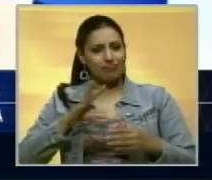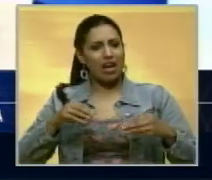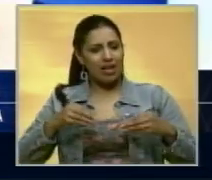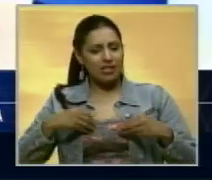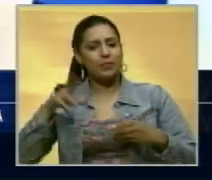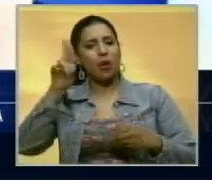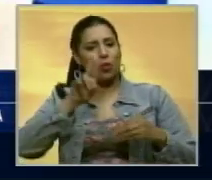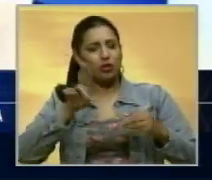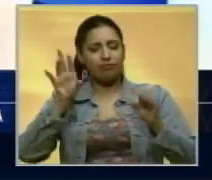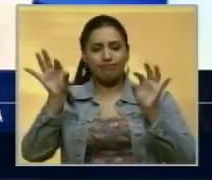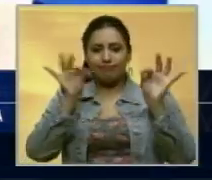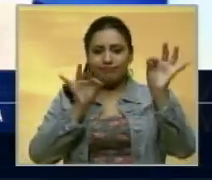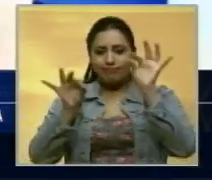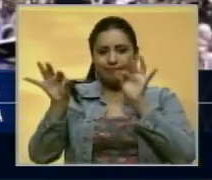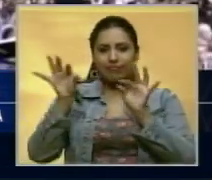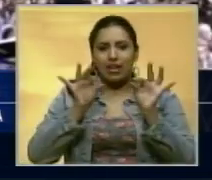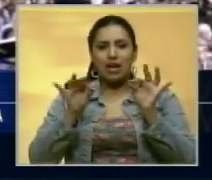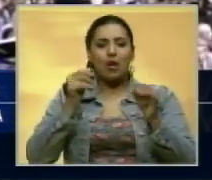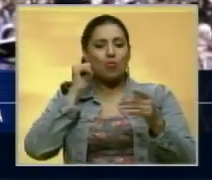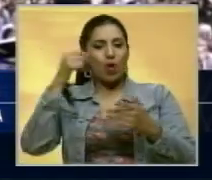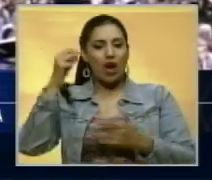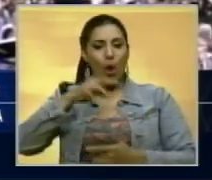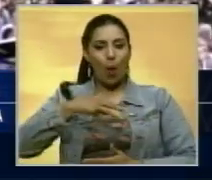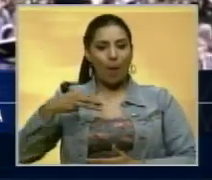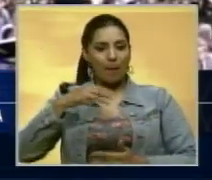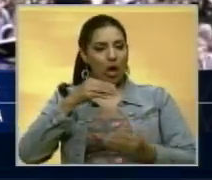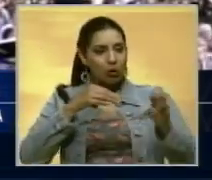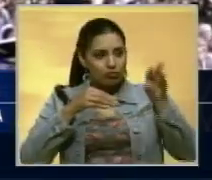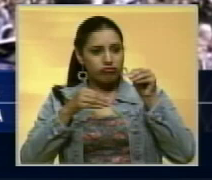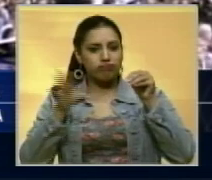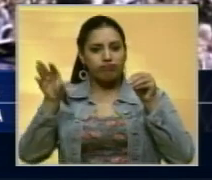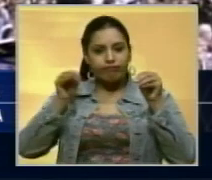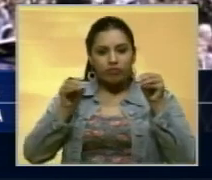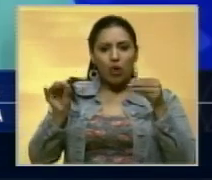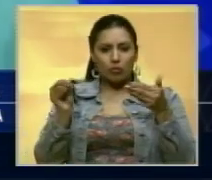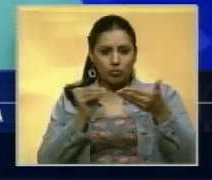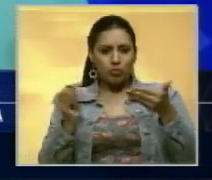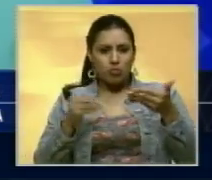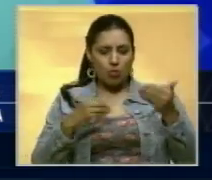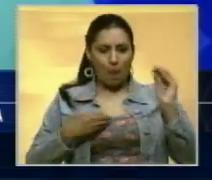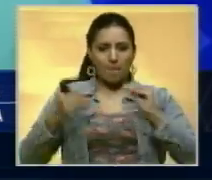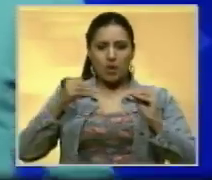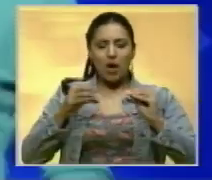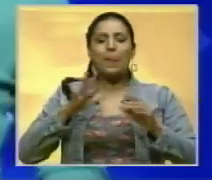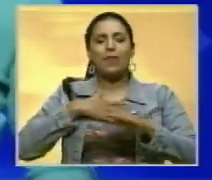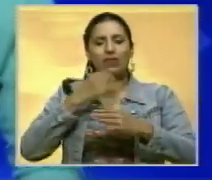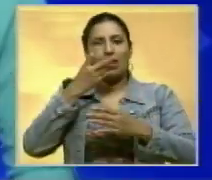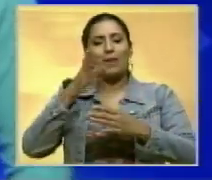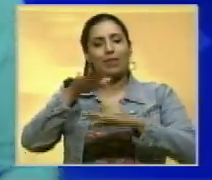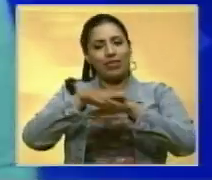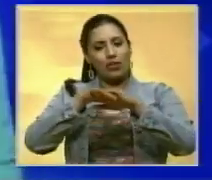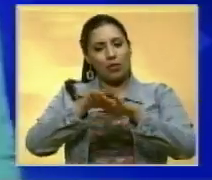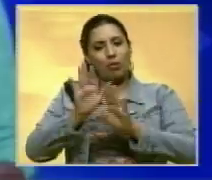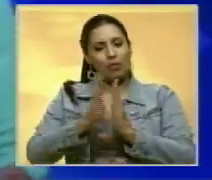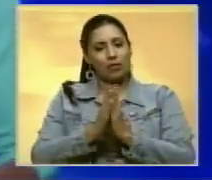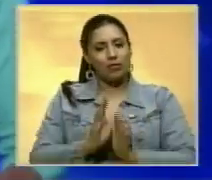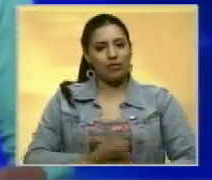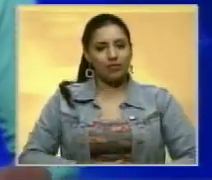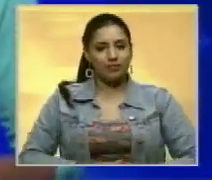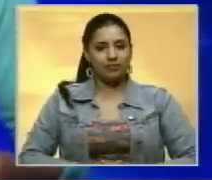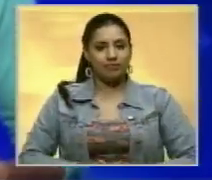haber utilizado frases de la primera dama, Michelle Obama. Ante esto, ofreció sus disculpas, así como su dimisión.